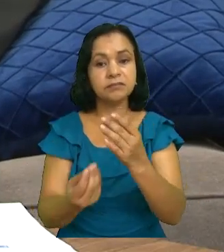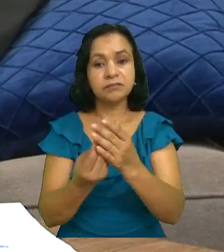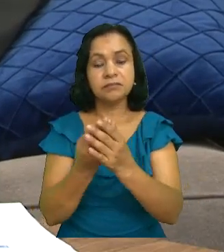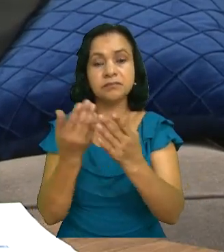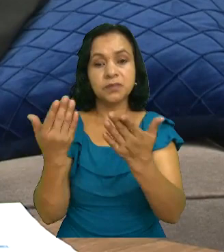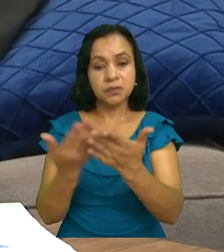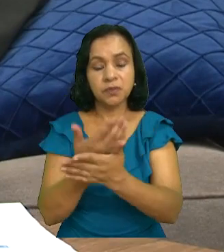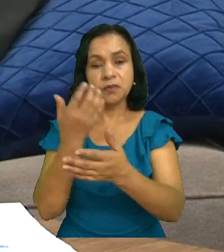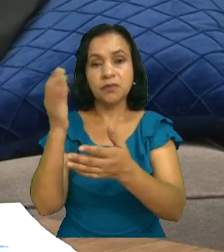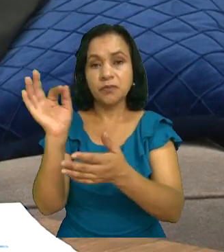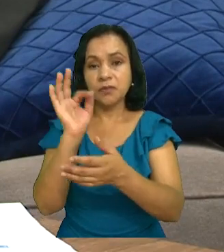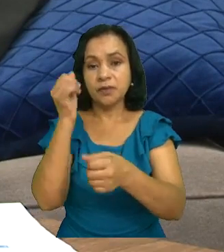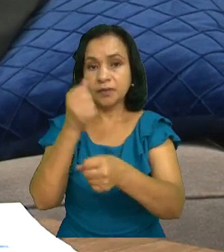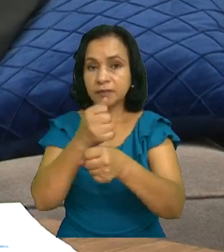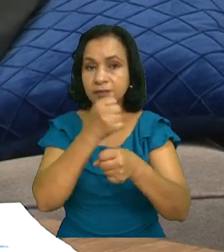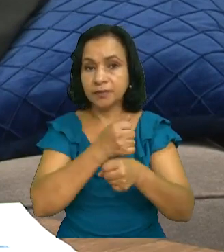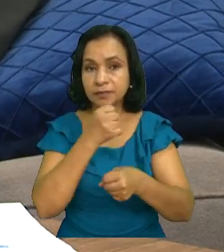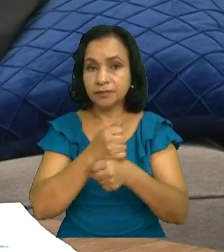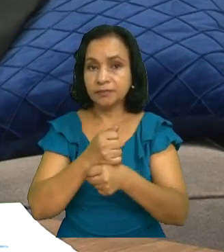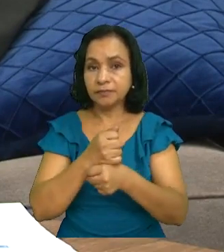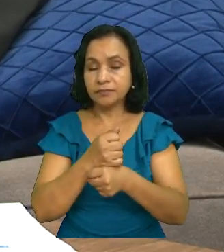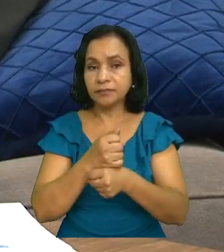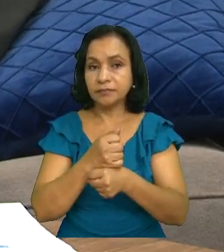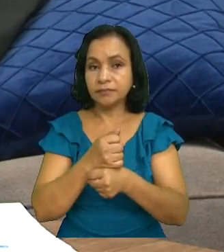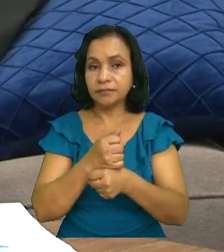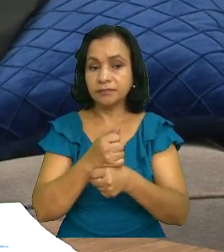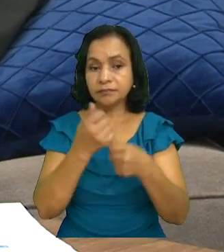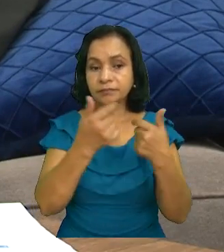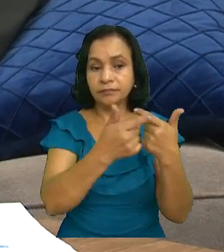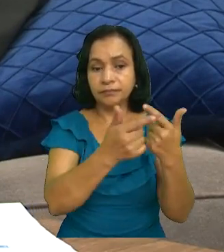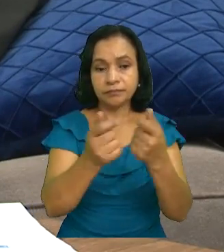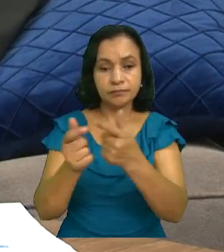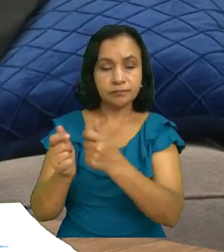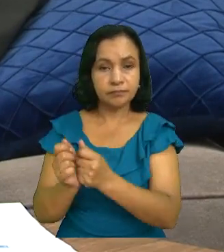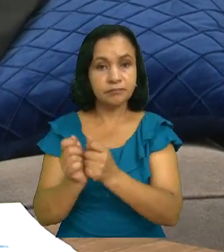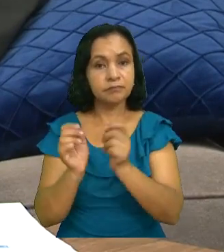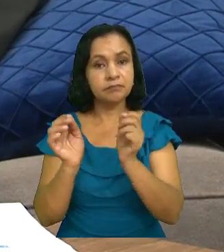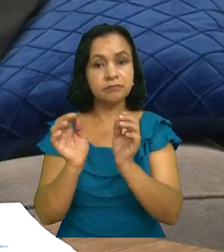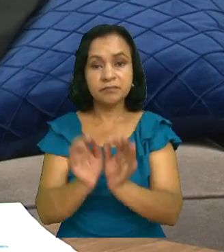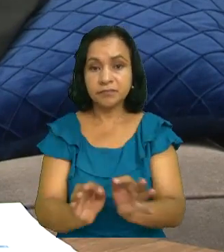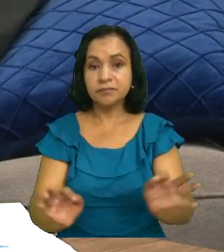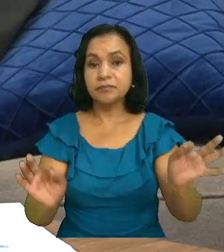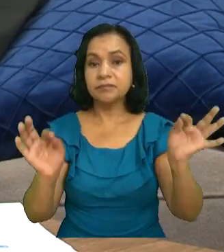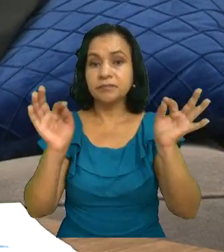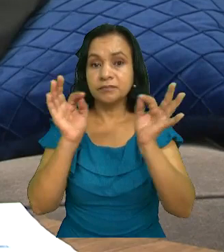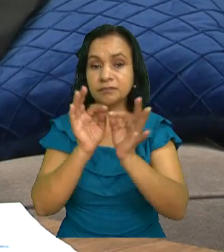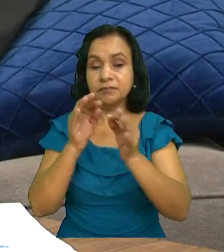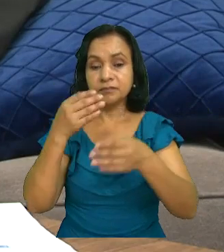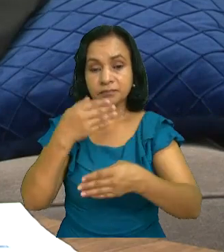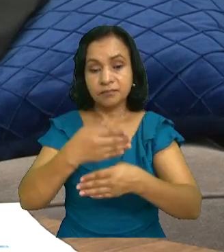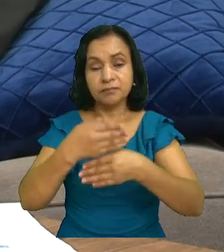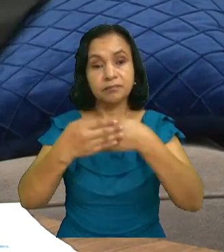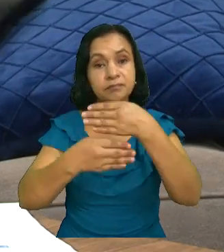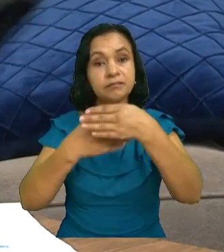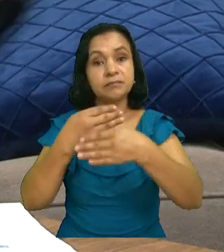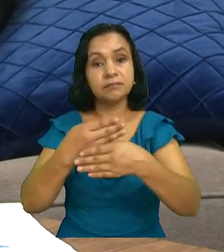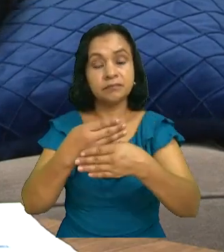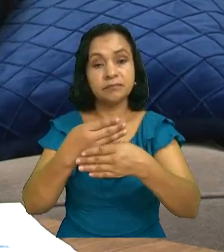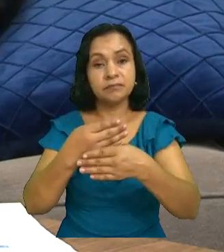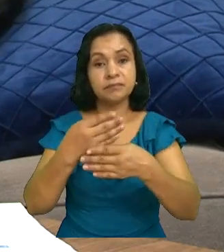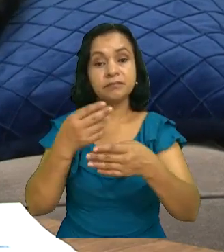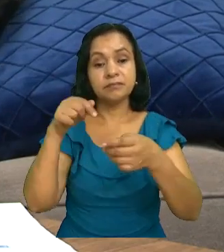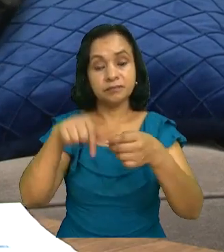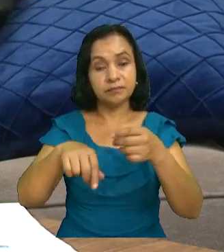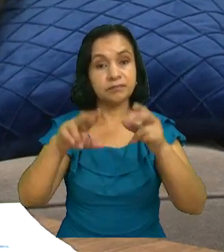formal. De tal manera que estos módulos comunitarios han hecho grandes obras y grandes realizaciones en el